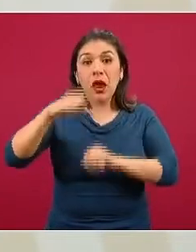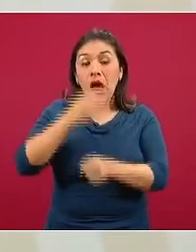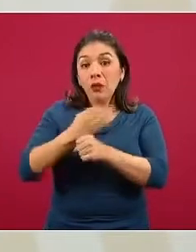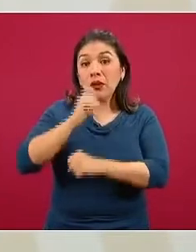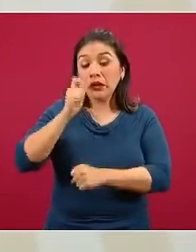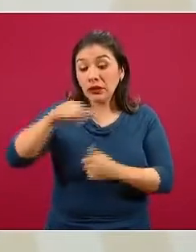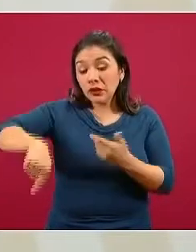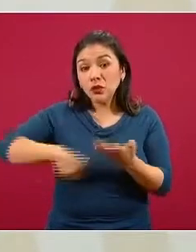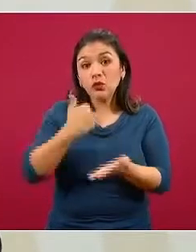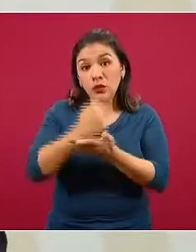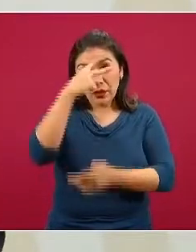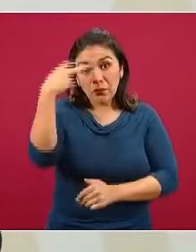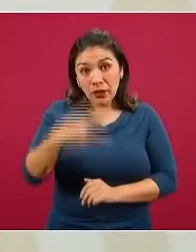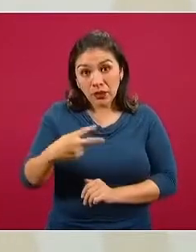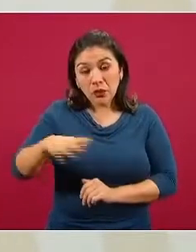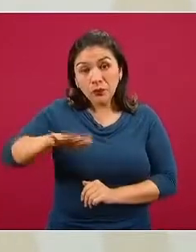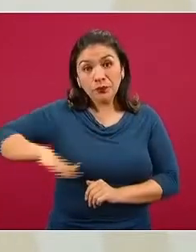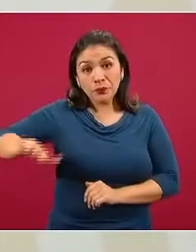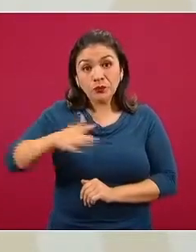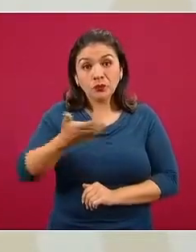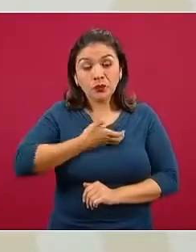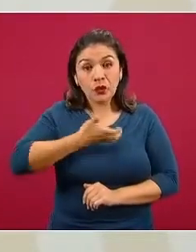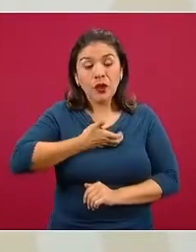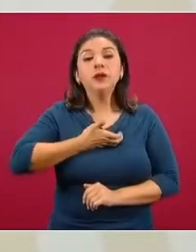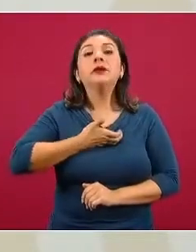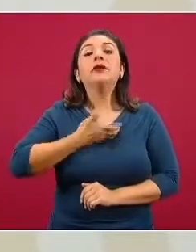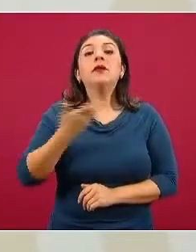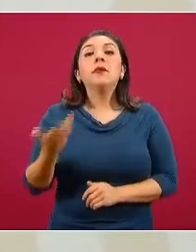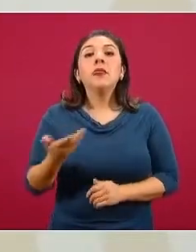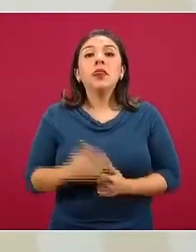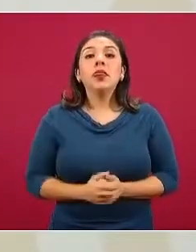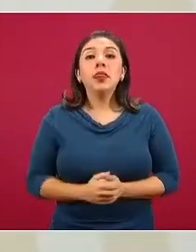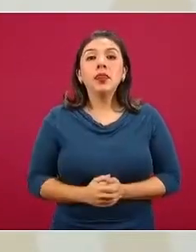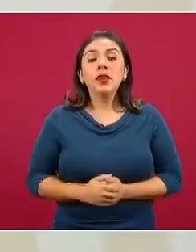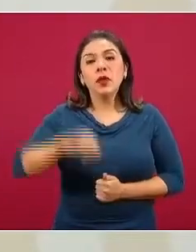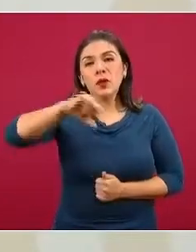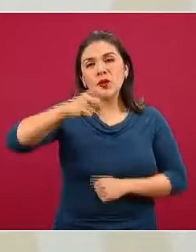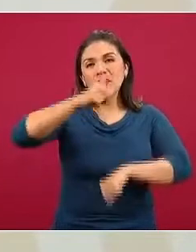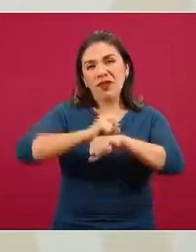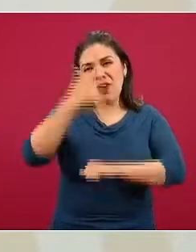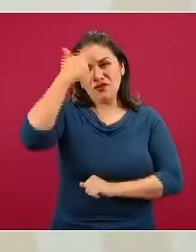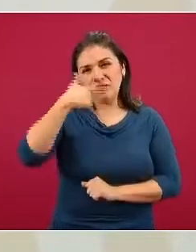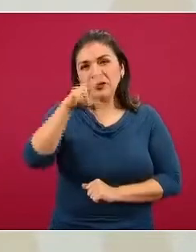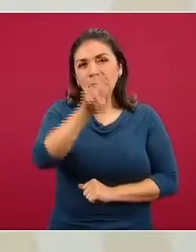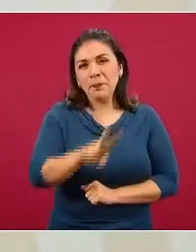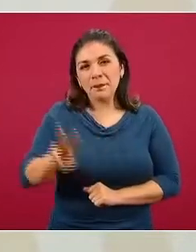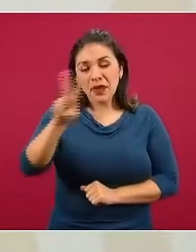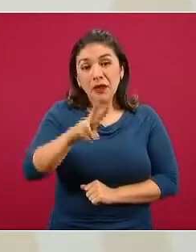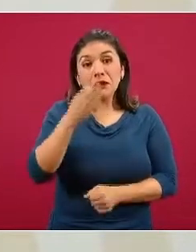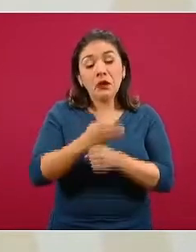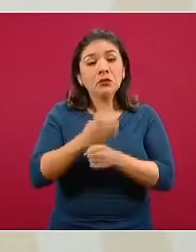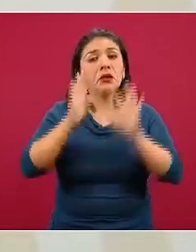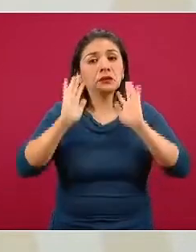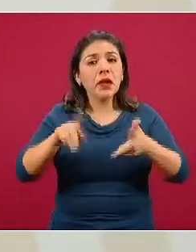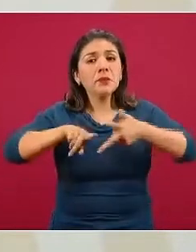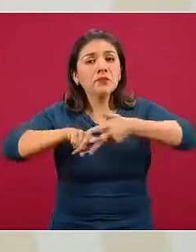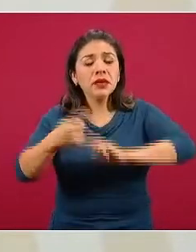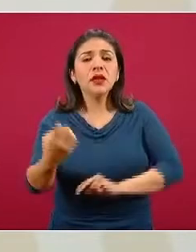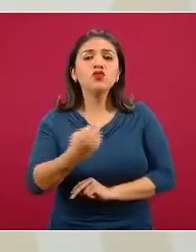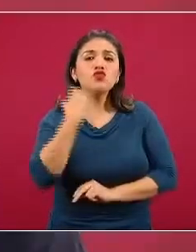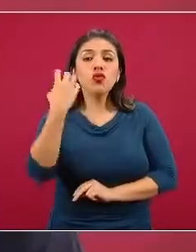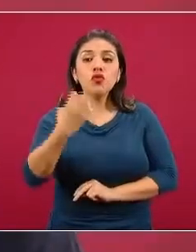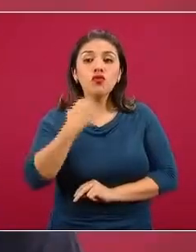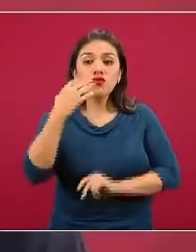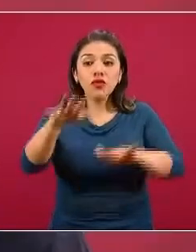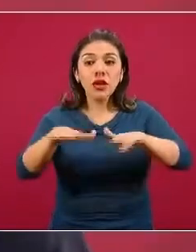la Ciudad de México, el Palacio Nacional, de esta noche ya de viernes. Vamos a dar inicio a la